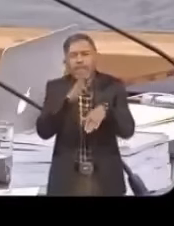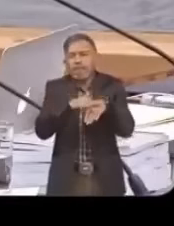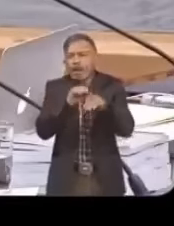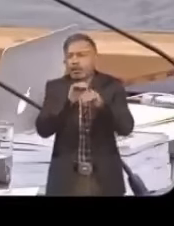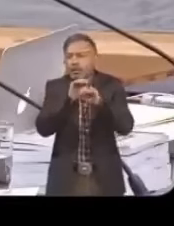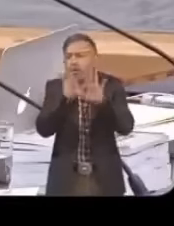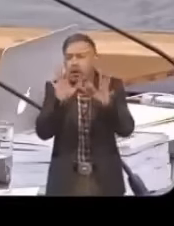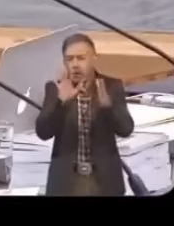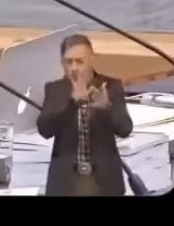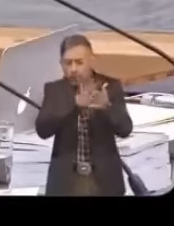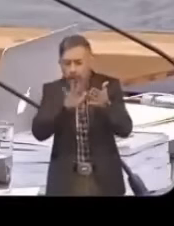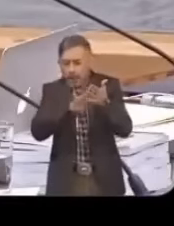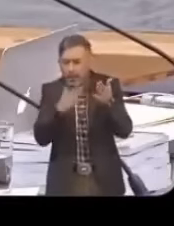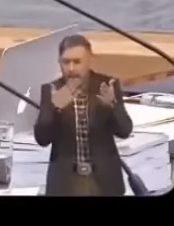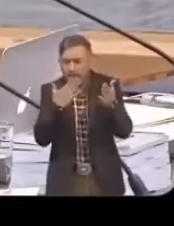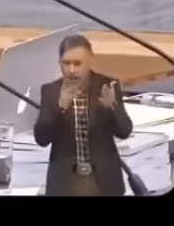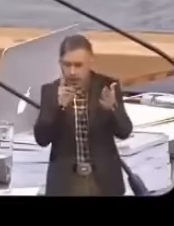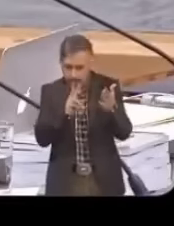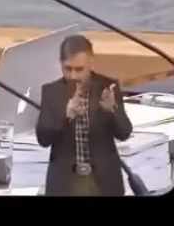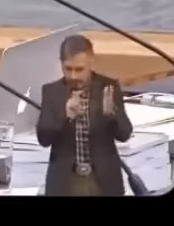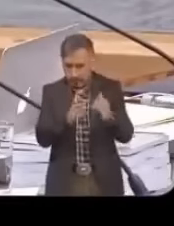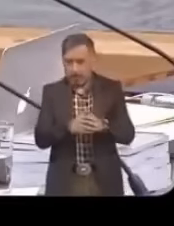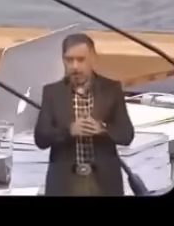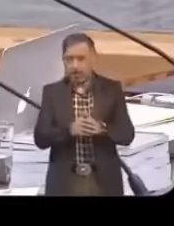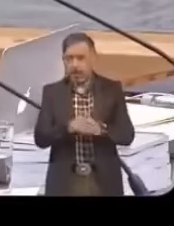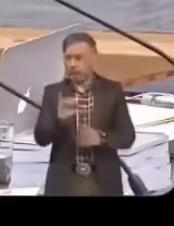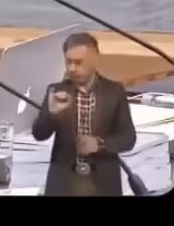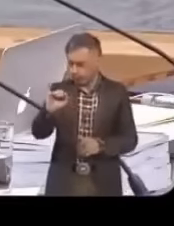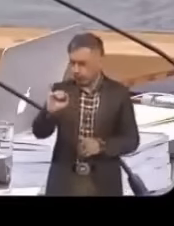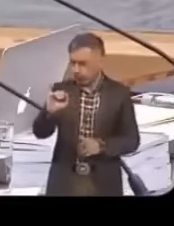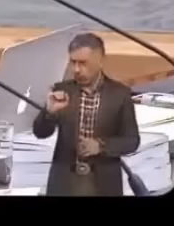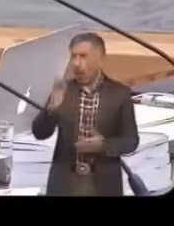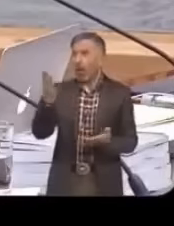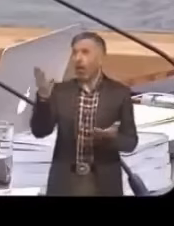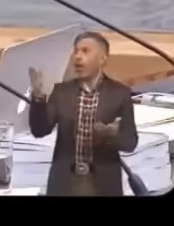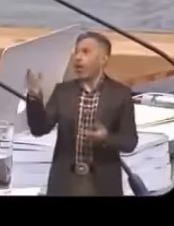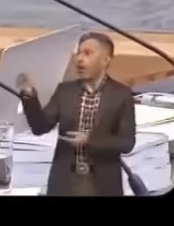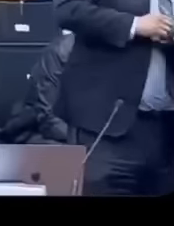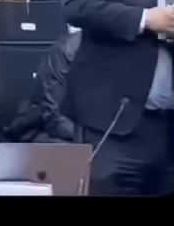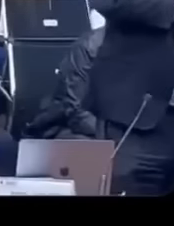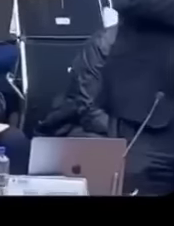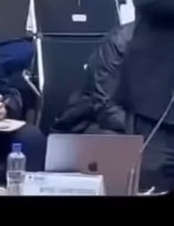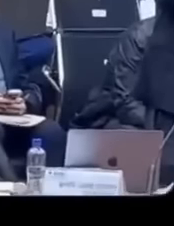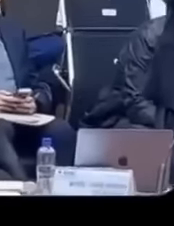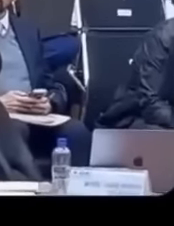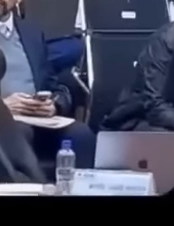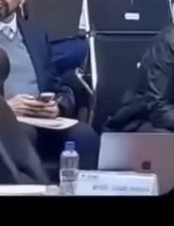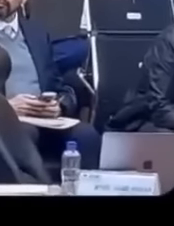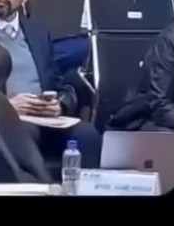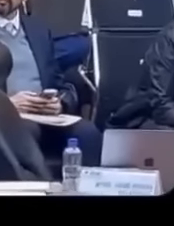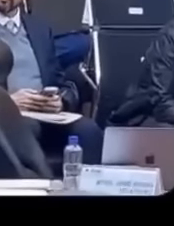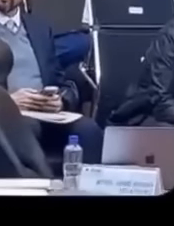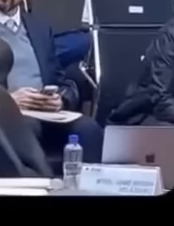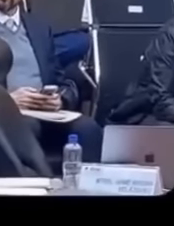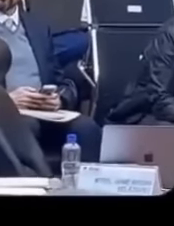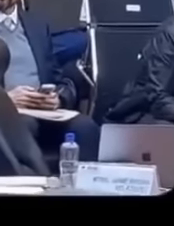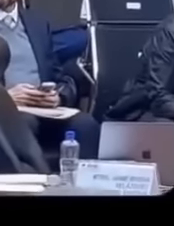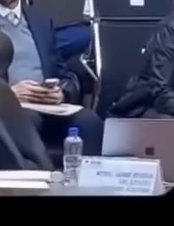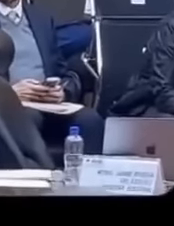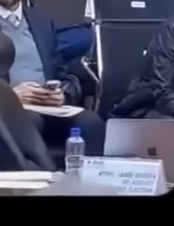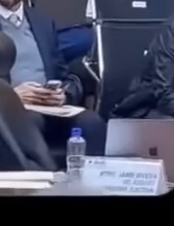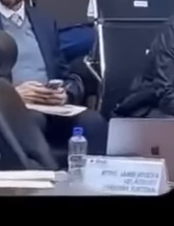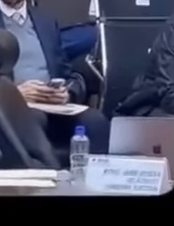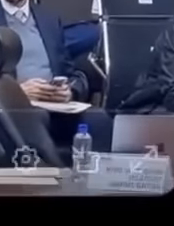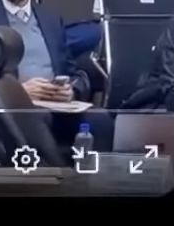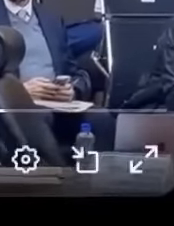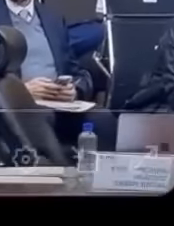Por supuesto que yo soy de los que cree. Oh, muchas gracias. Usted es muy amable. Notarías,